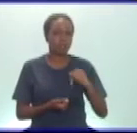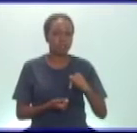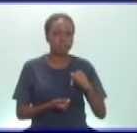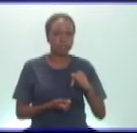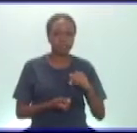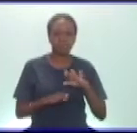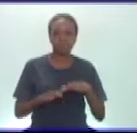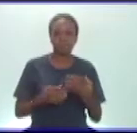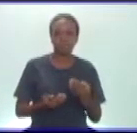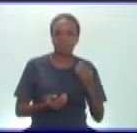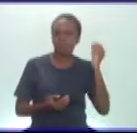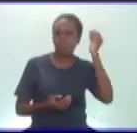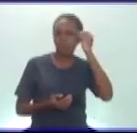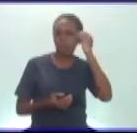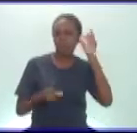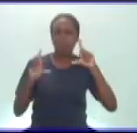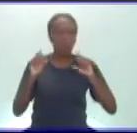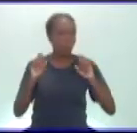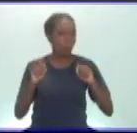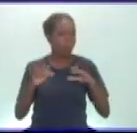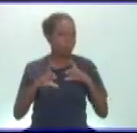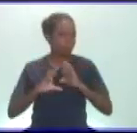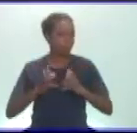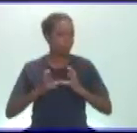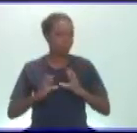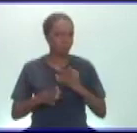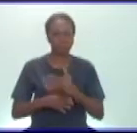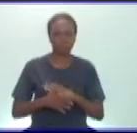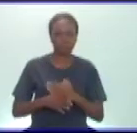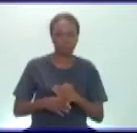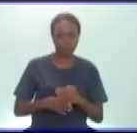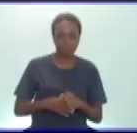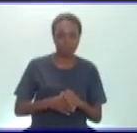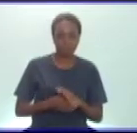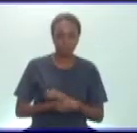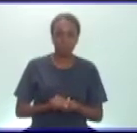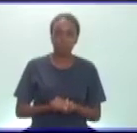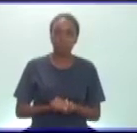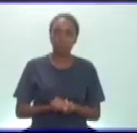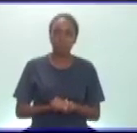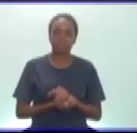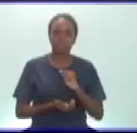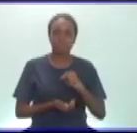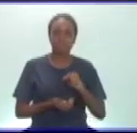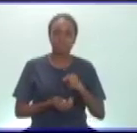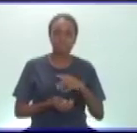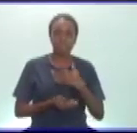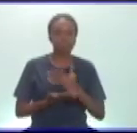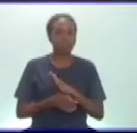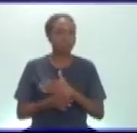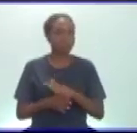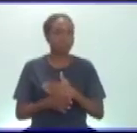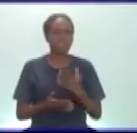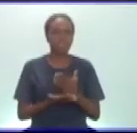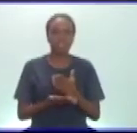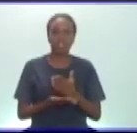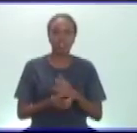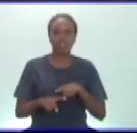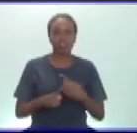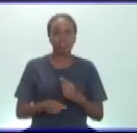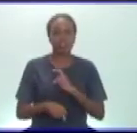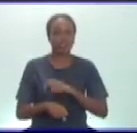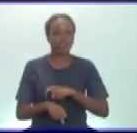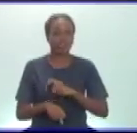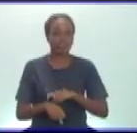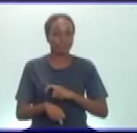aprender cómo jugando. Por tanto, vamos a hacer una práctica compartida que va a ser un poco dinámica, para no decir rápida, porque también el tiempo acá en